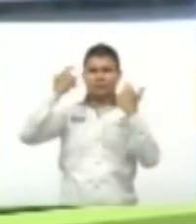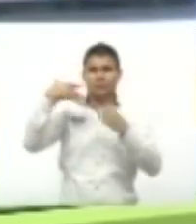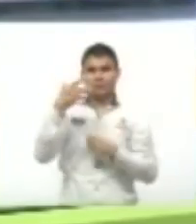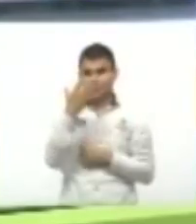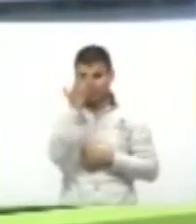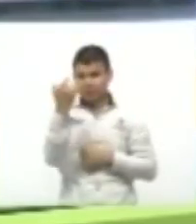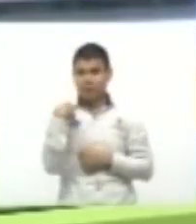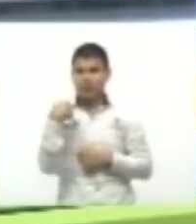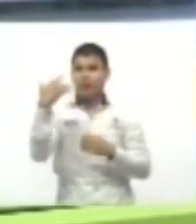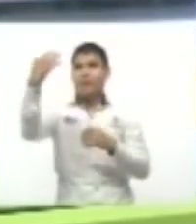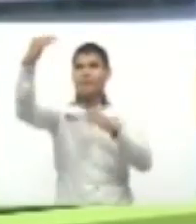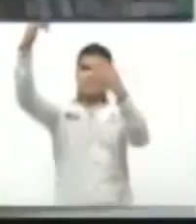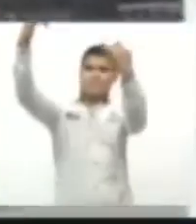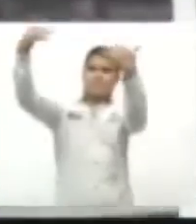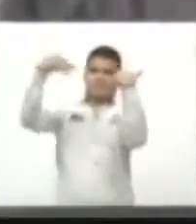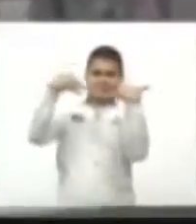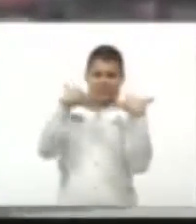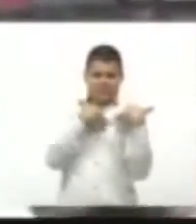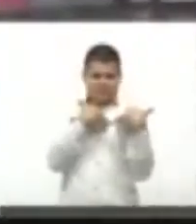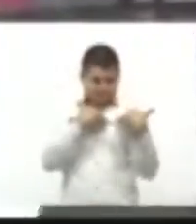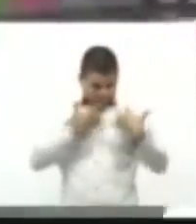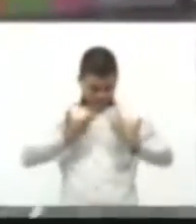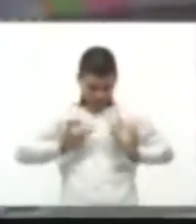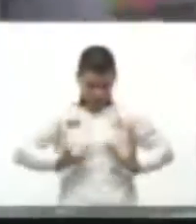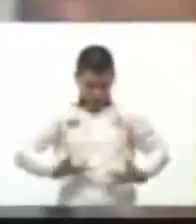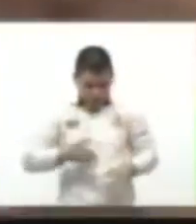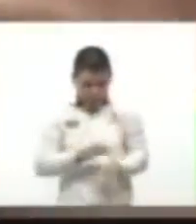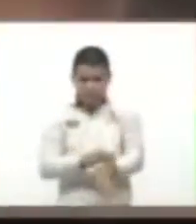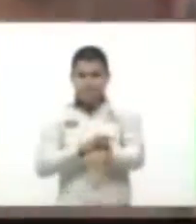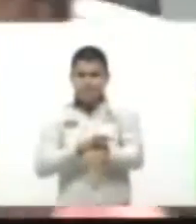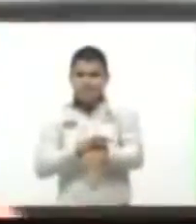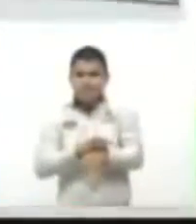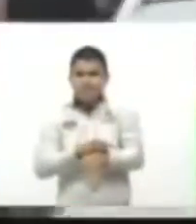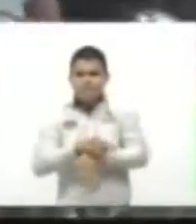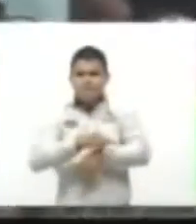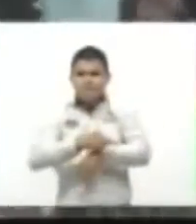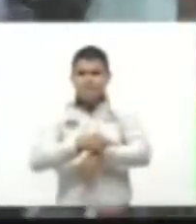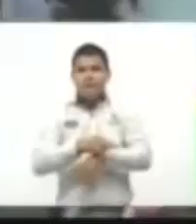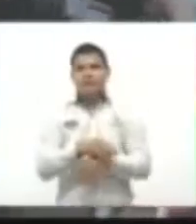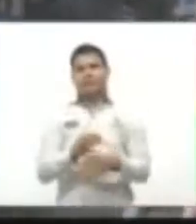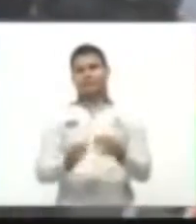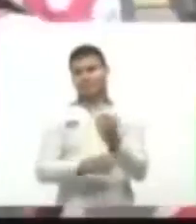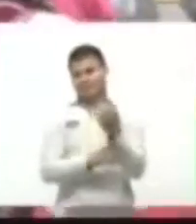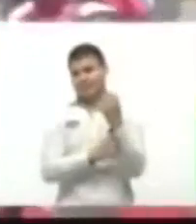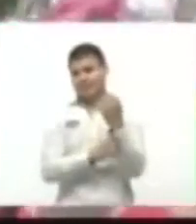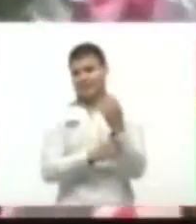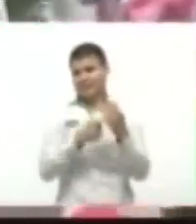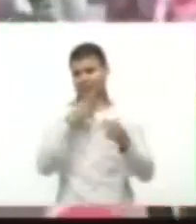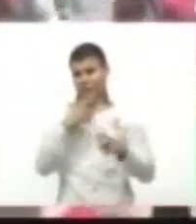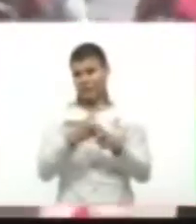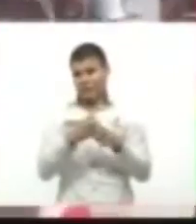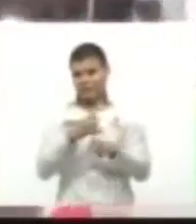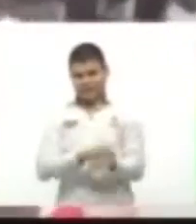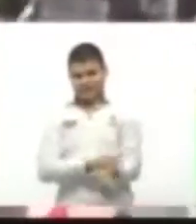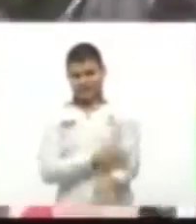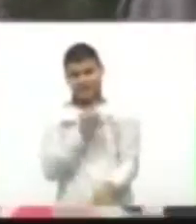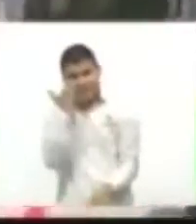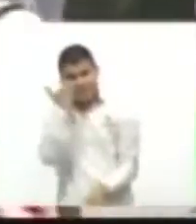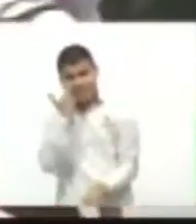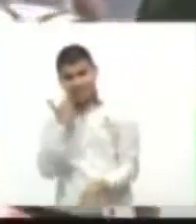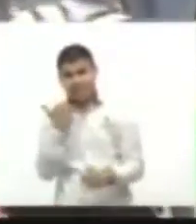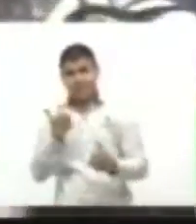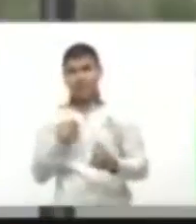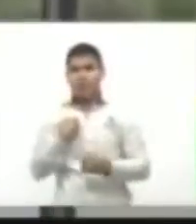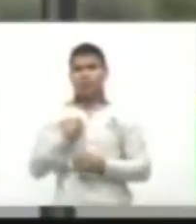y respiratorias. Un nuevo fenómeno climático se viene presentando en todo el país, el cual ha intensificado las horas de